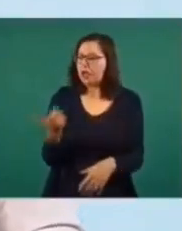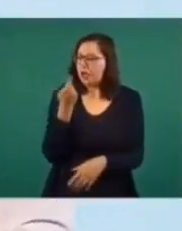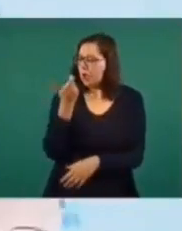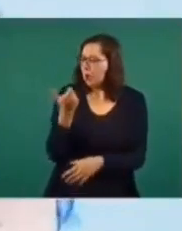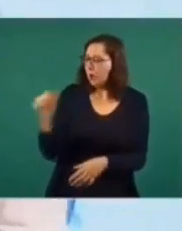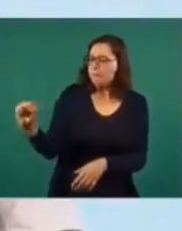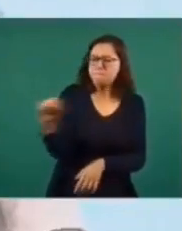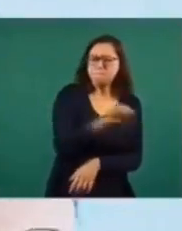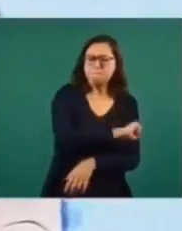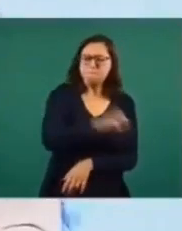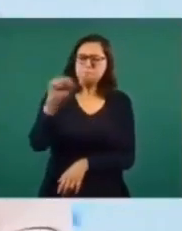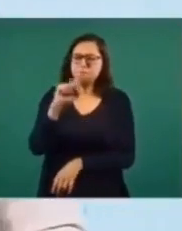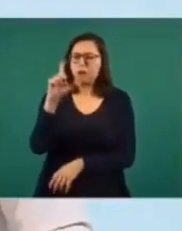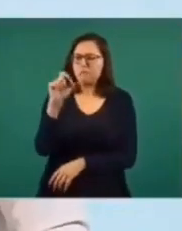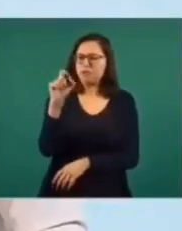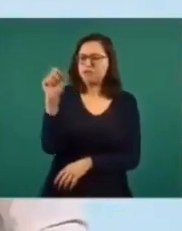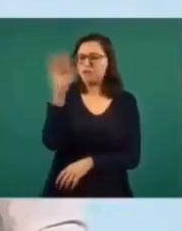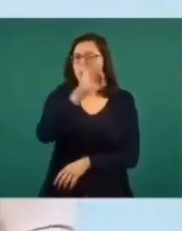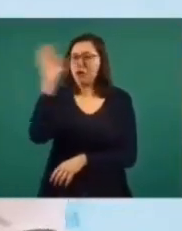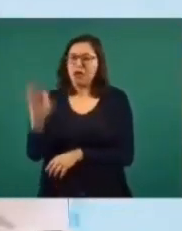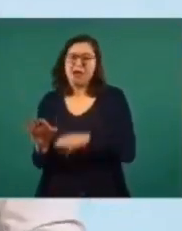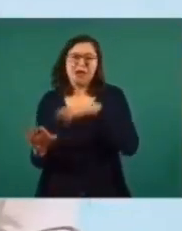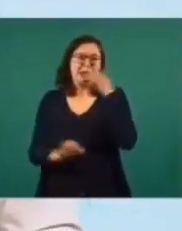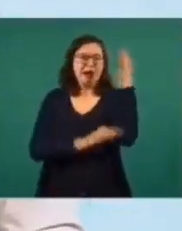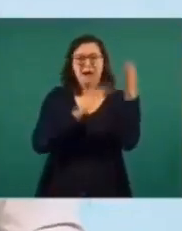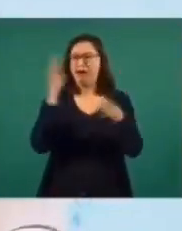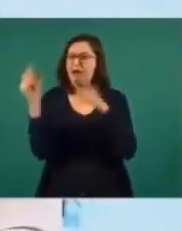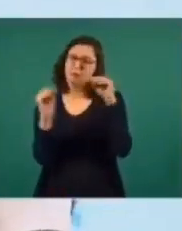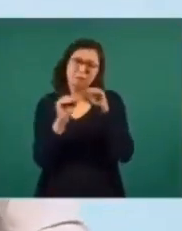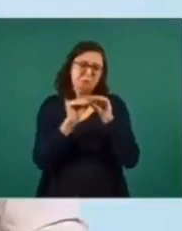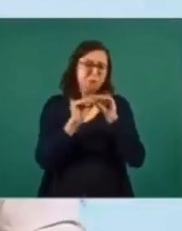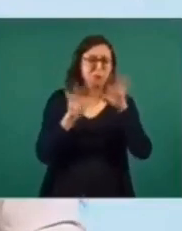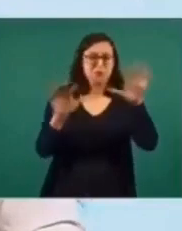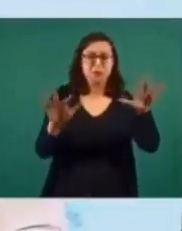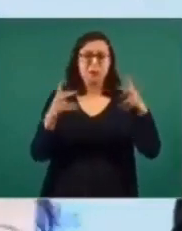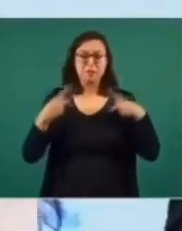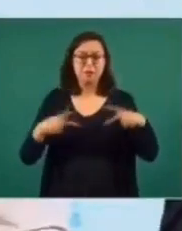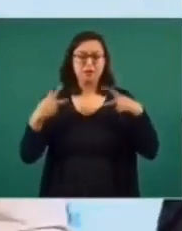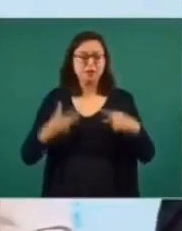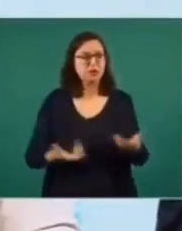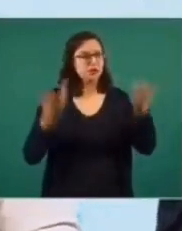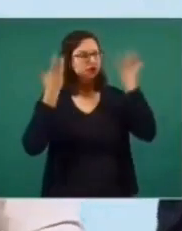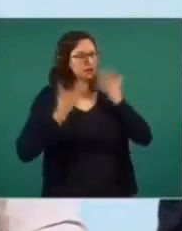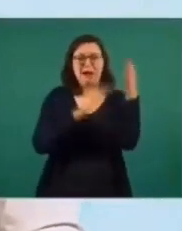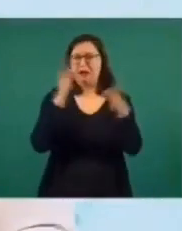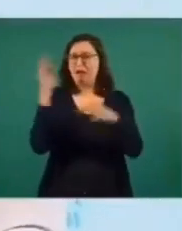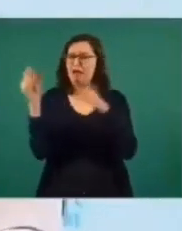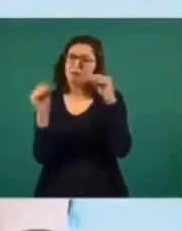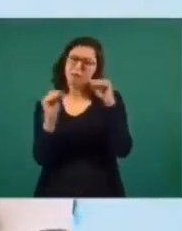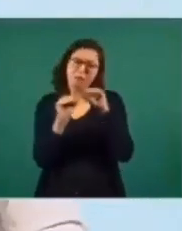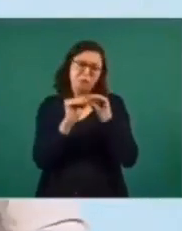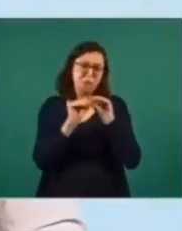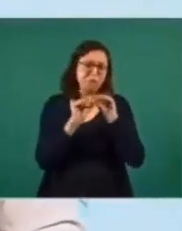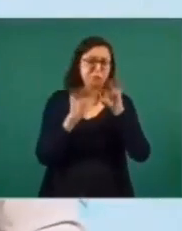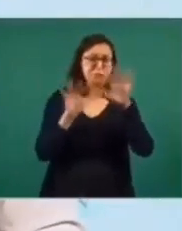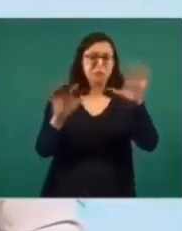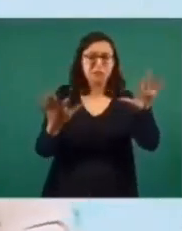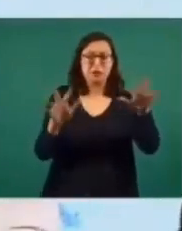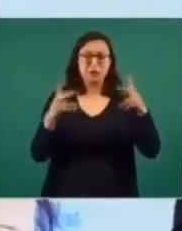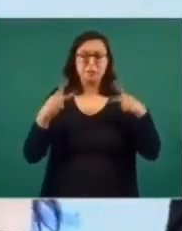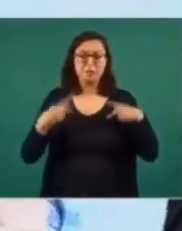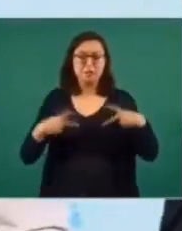20% y pretende hacer un escándalo con ese dato que no es falso, pero se exagera. Que no es